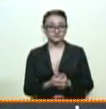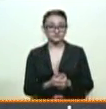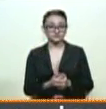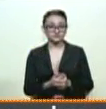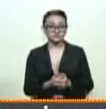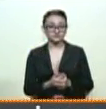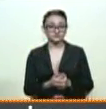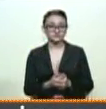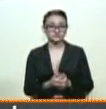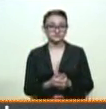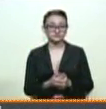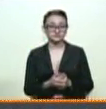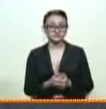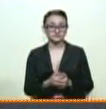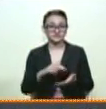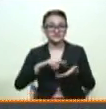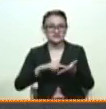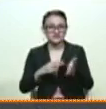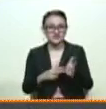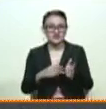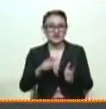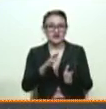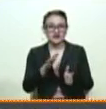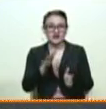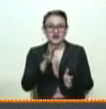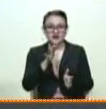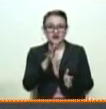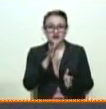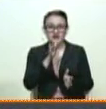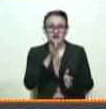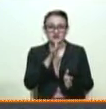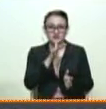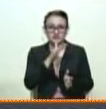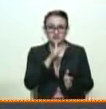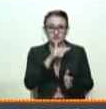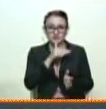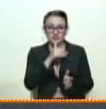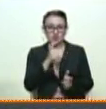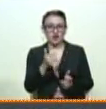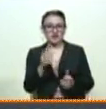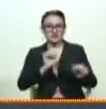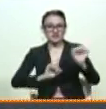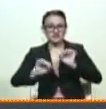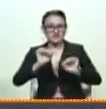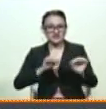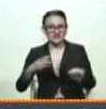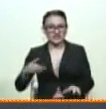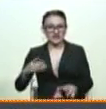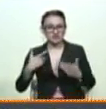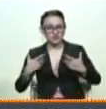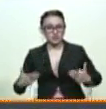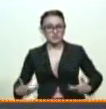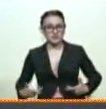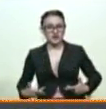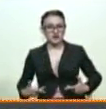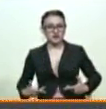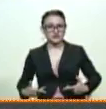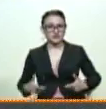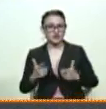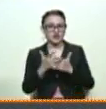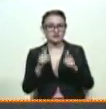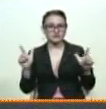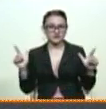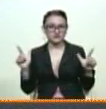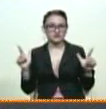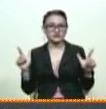la típica escalada del desgastado subterfugio de la defensa de los derechos humanos y de la